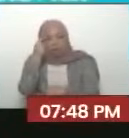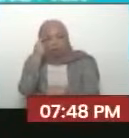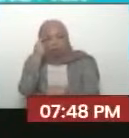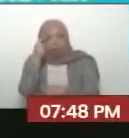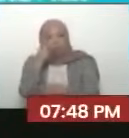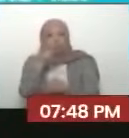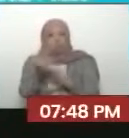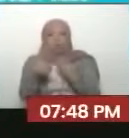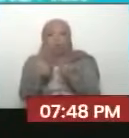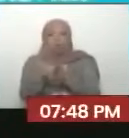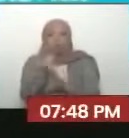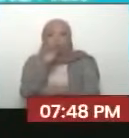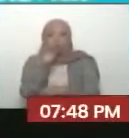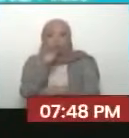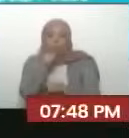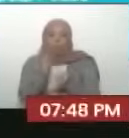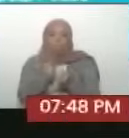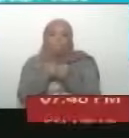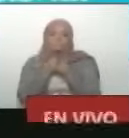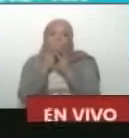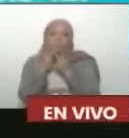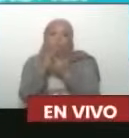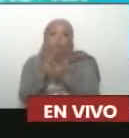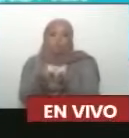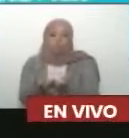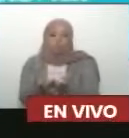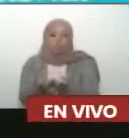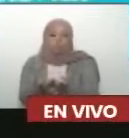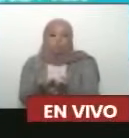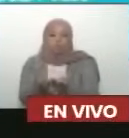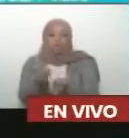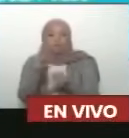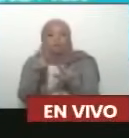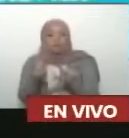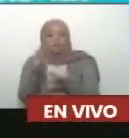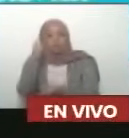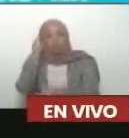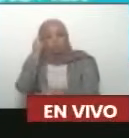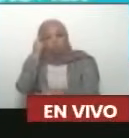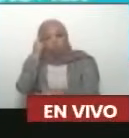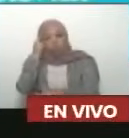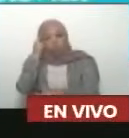cuarentena radical, voluntaria. Y 7 días,